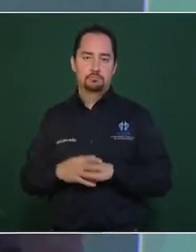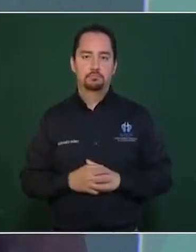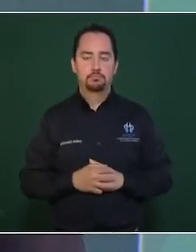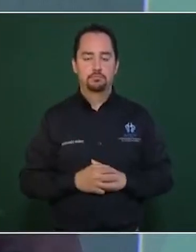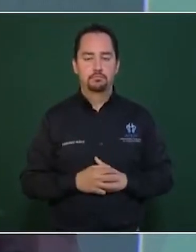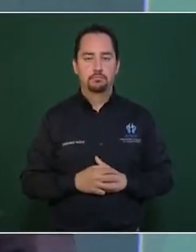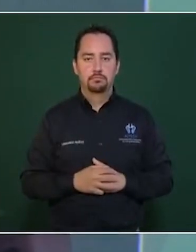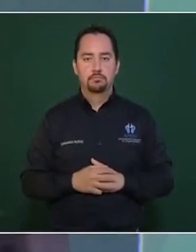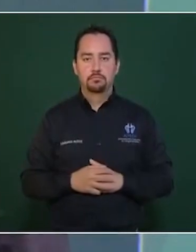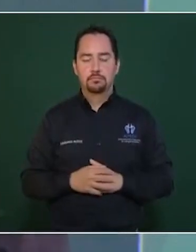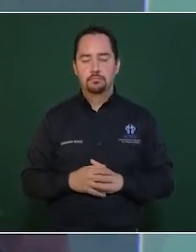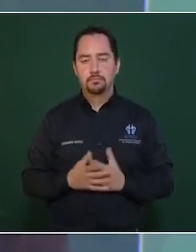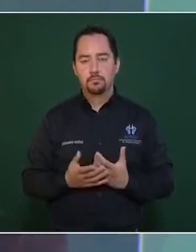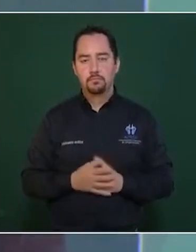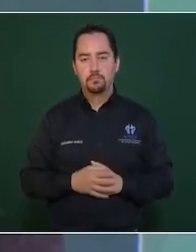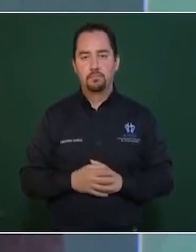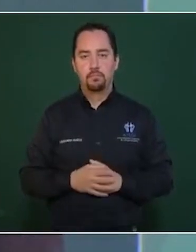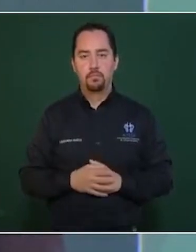mientras